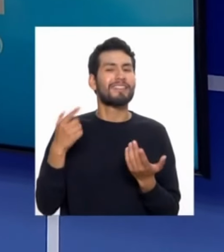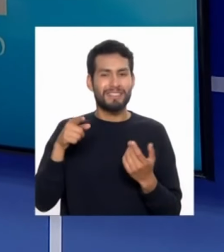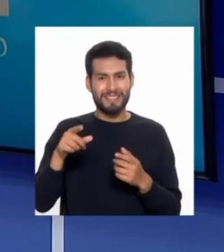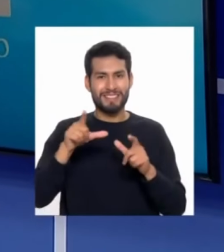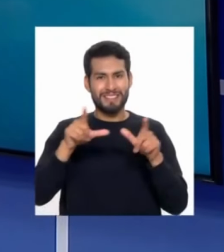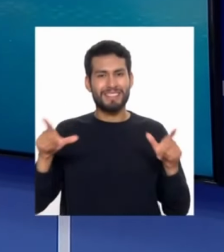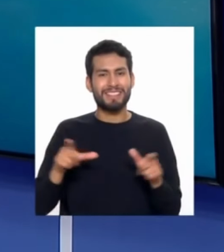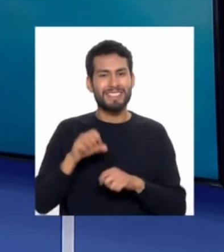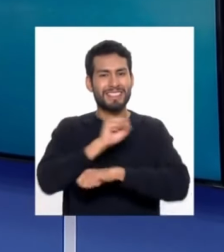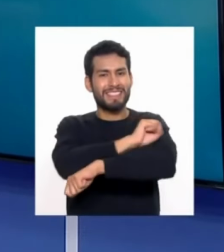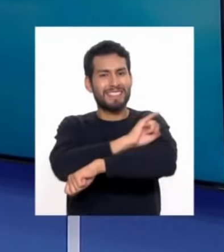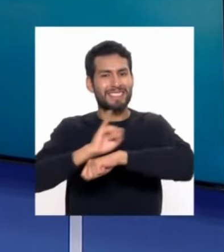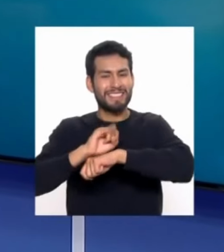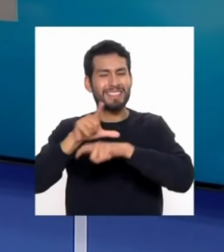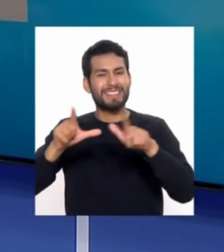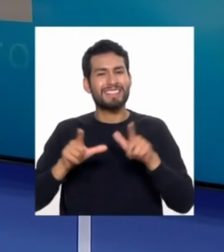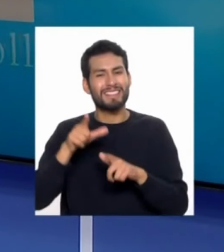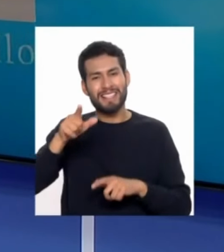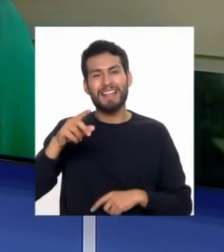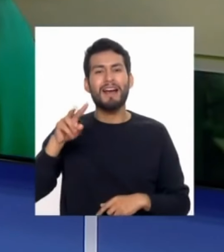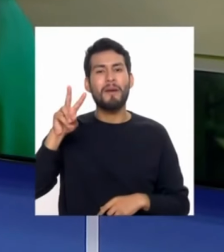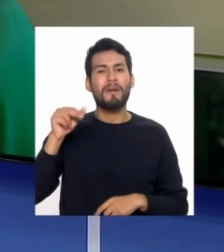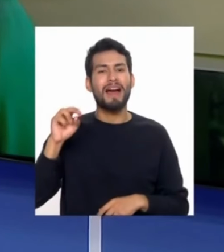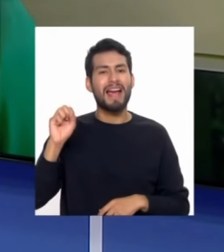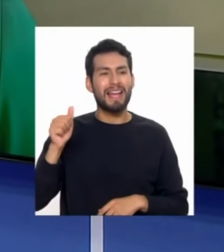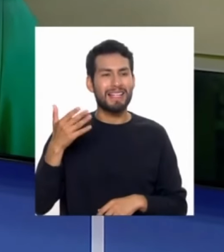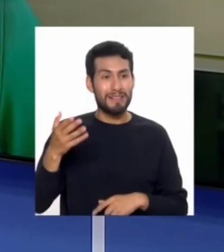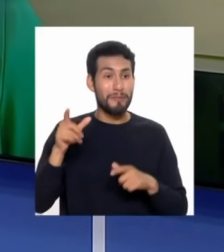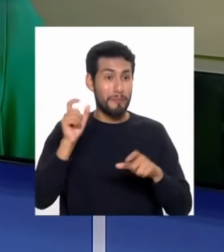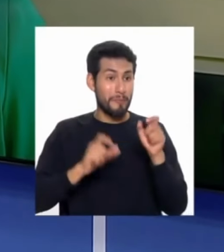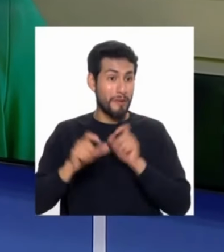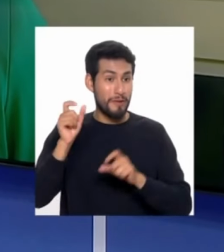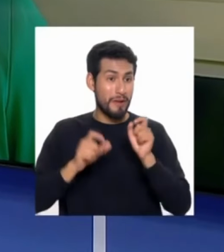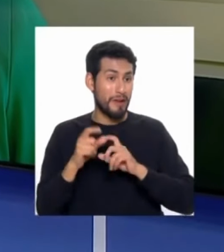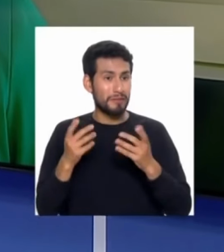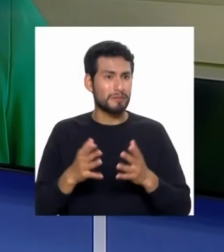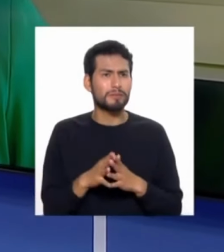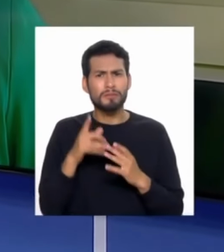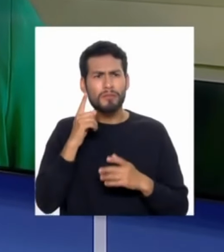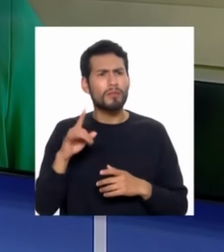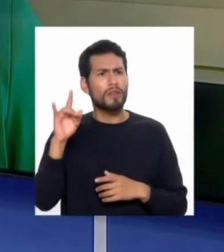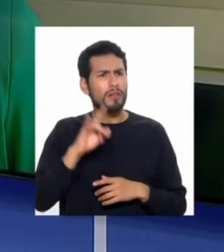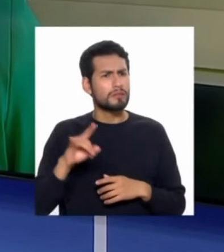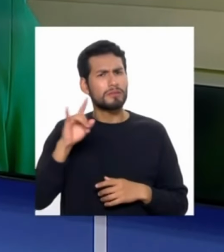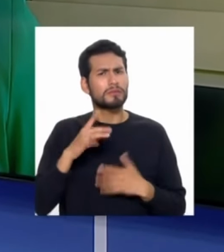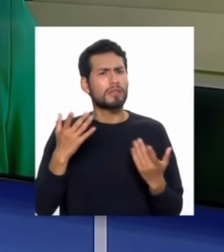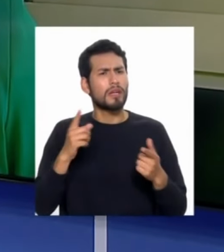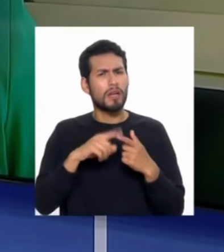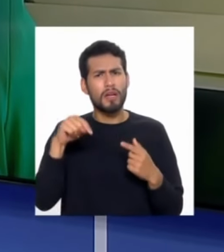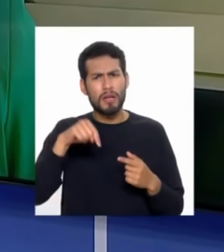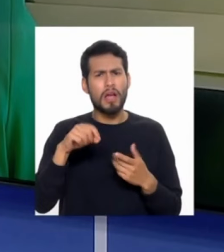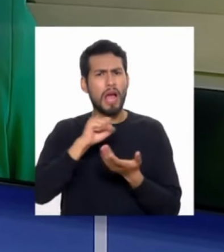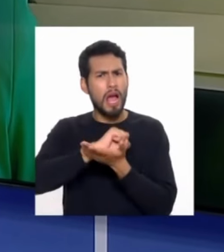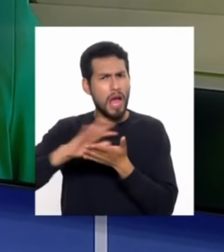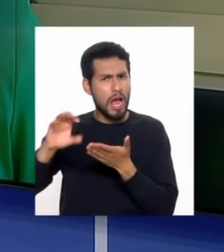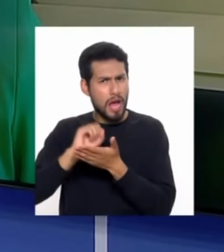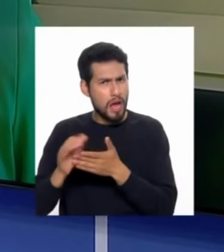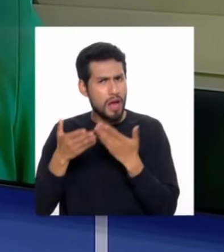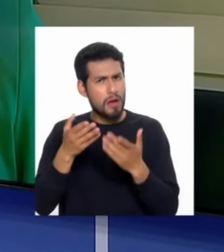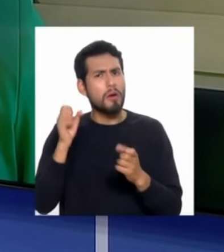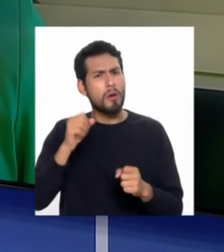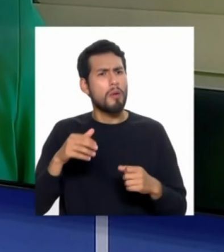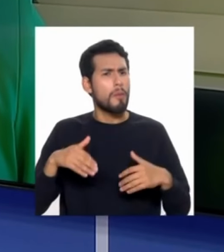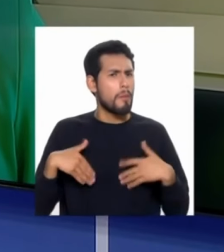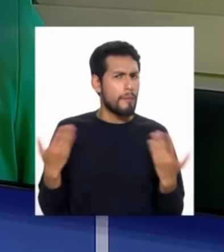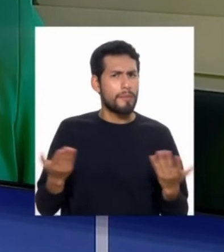en San Isidro, donde se encuentra Vanesita Trevejo, porque hay muchas personas que hacen, que utilizan las líneas gratuitas para